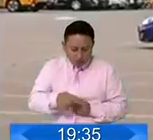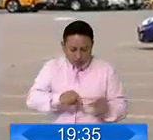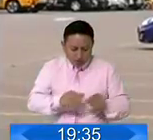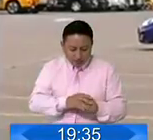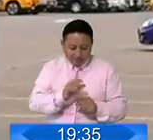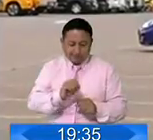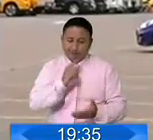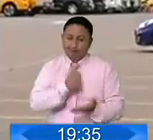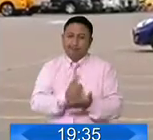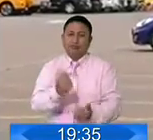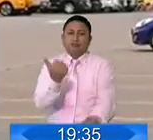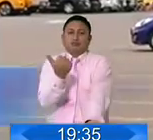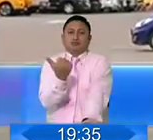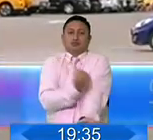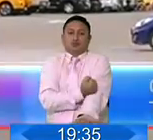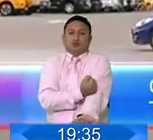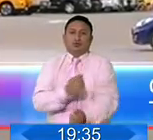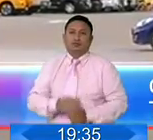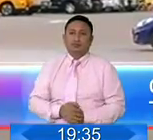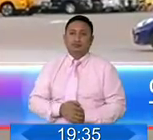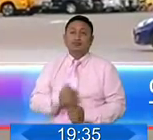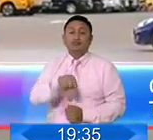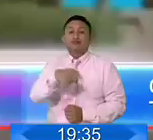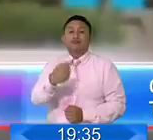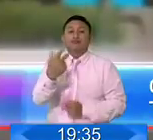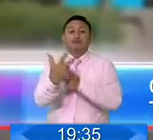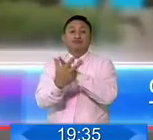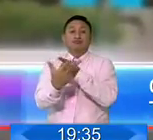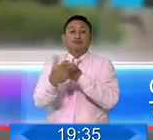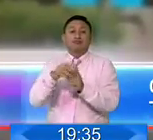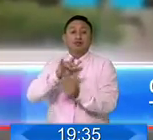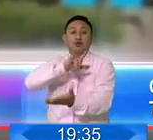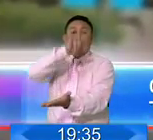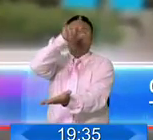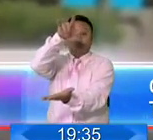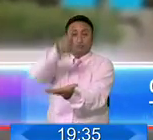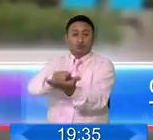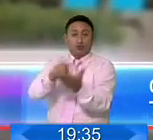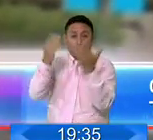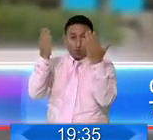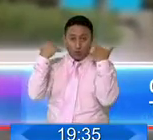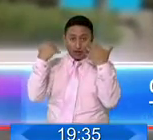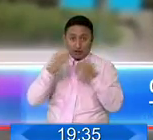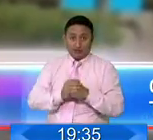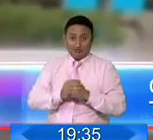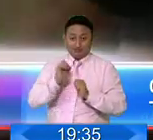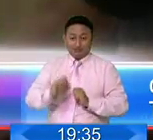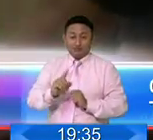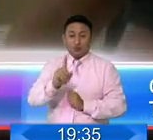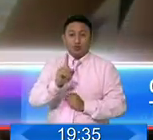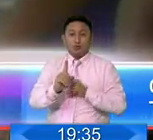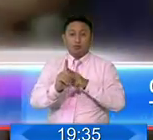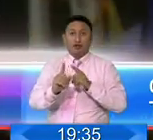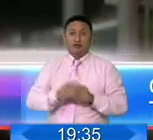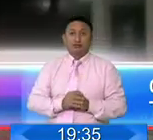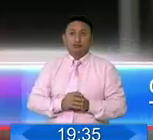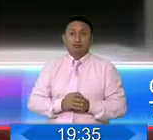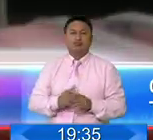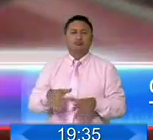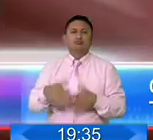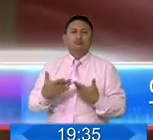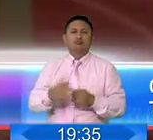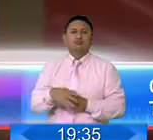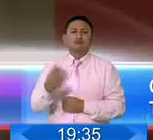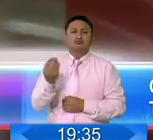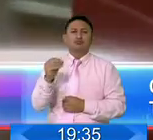El siguiente caso se registró en el Aeropuerto Internacional José Joaquín de Olmedo, en la ciudad de Guayaquil. En ese lugar se detectó a